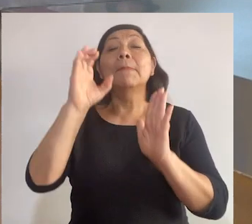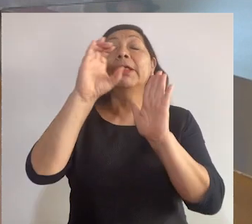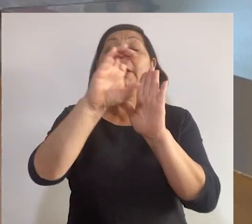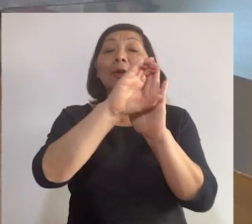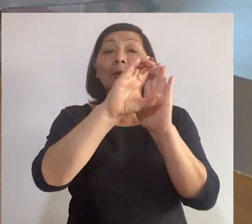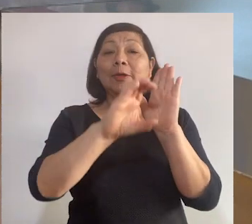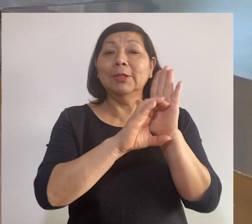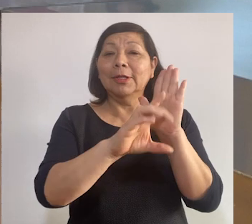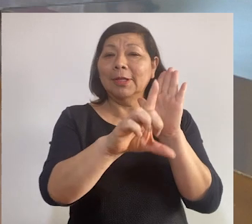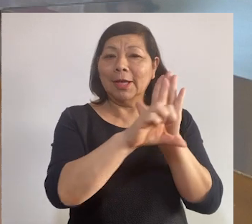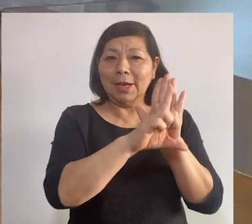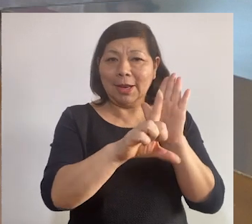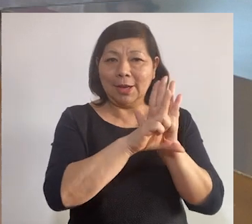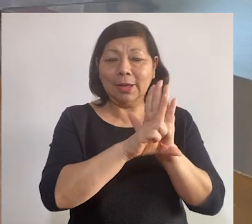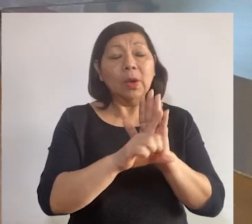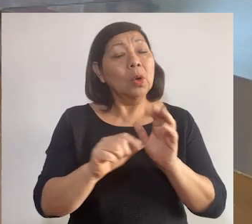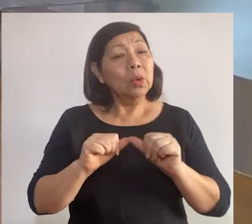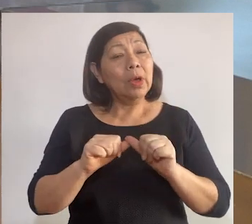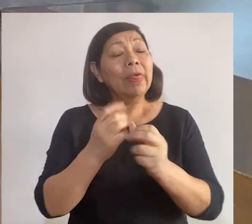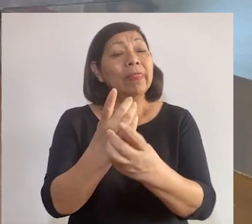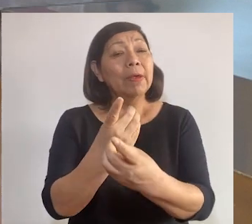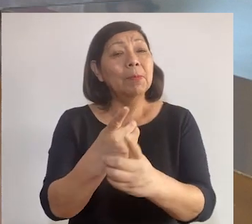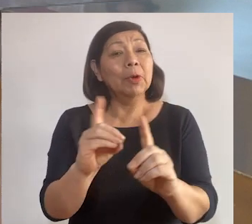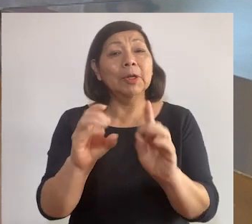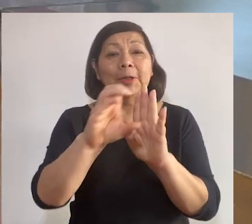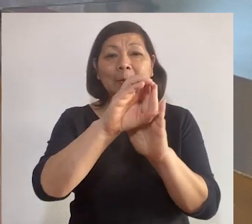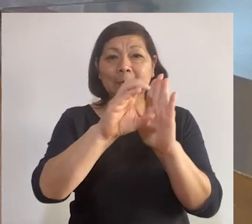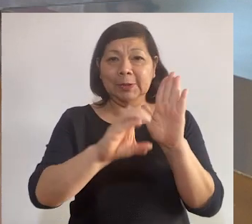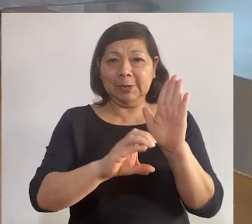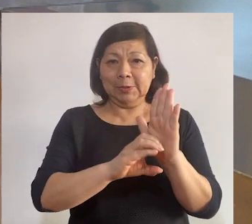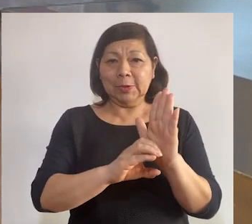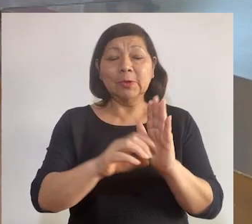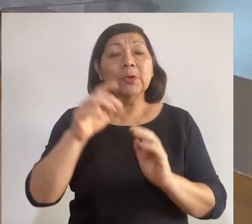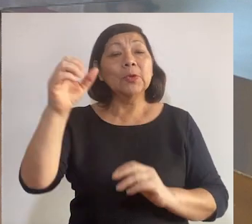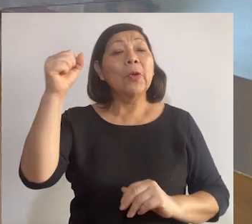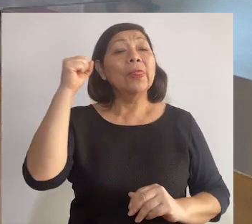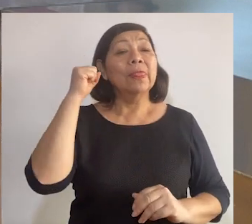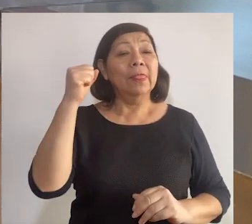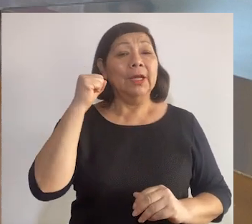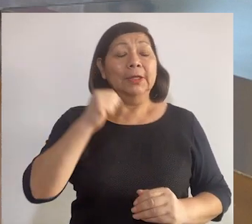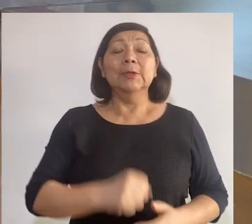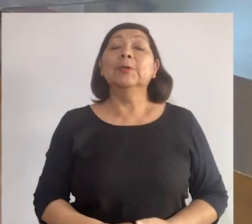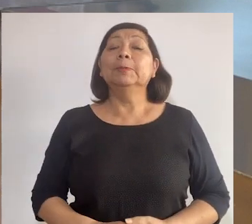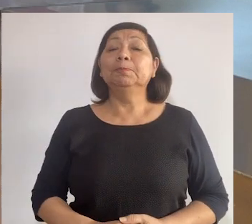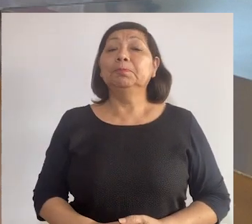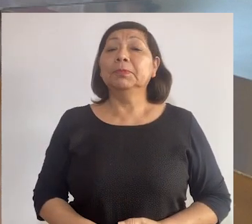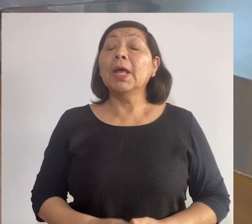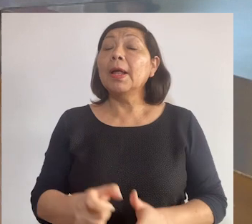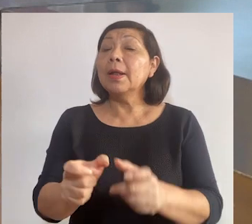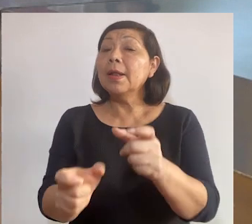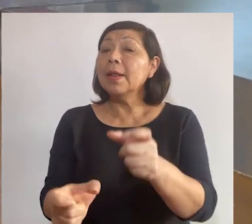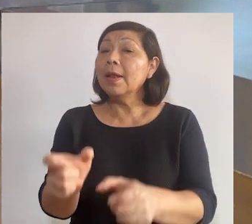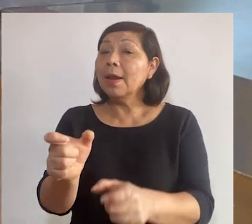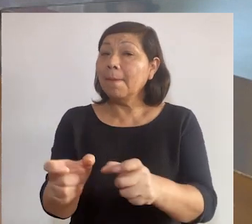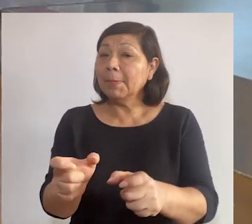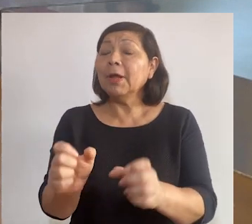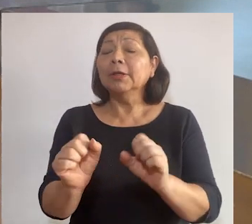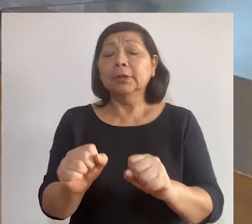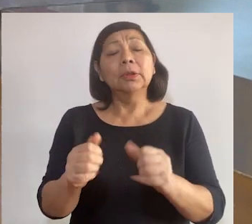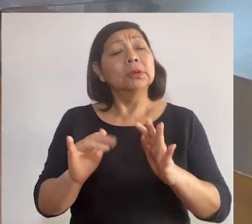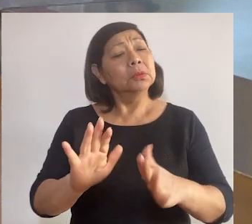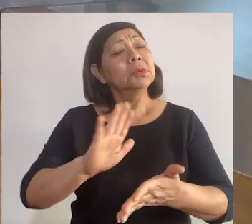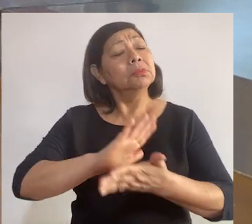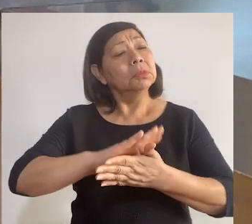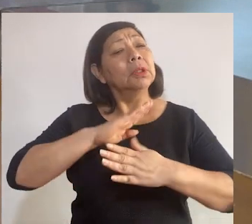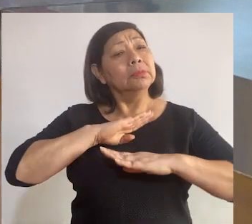Constitución y a las leyes preservando la democracia constitucional y los derechos fundamentales la ciudadanía debe